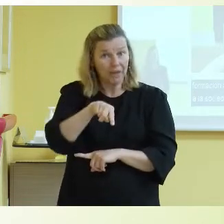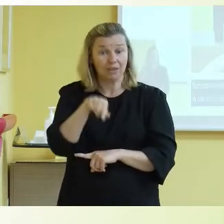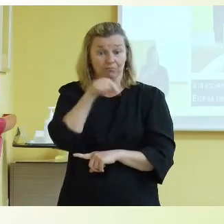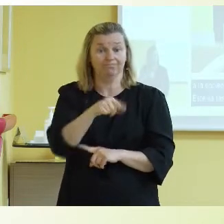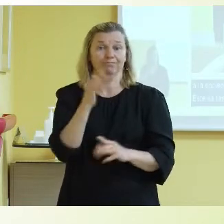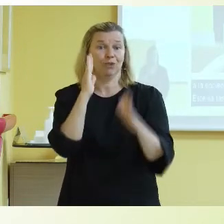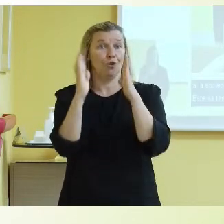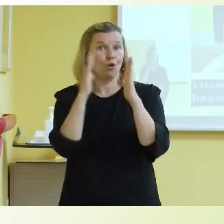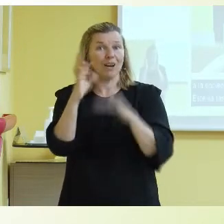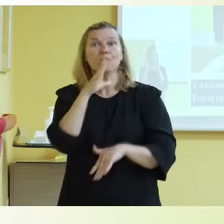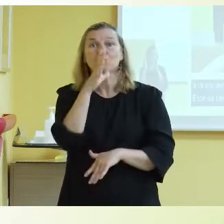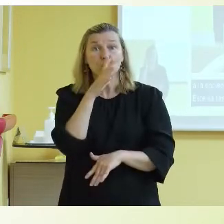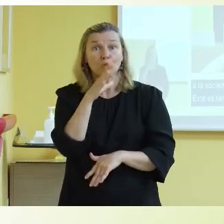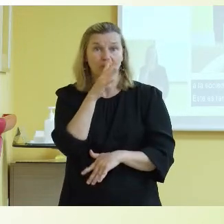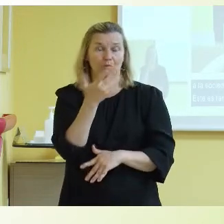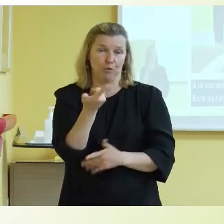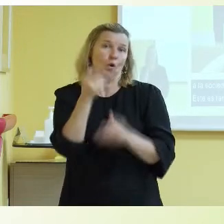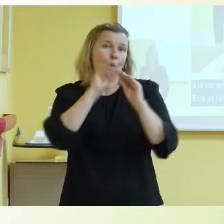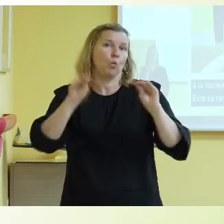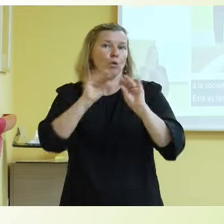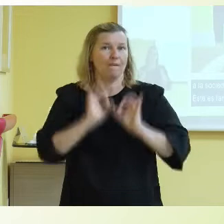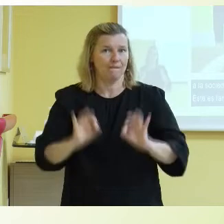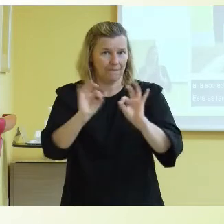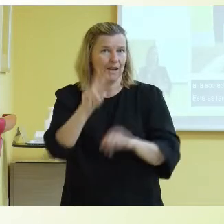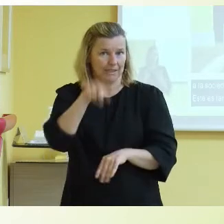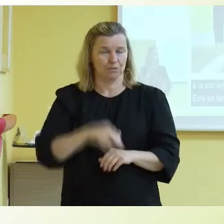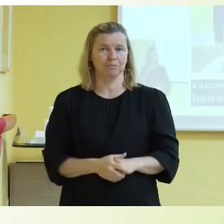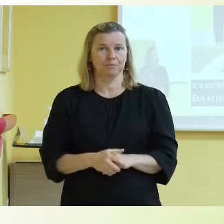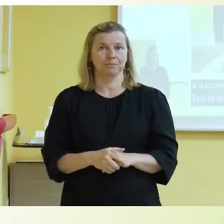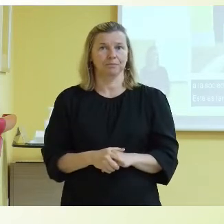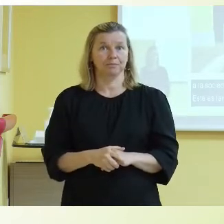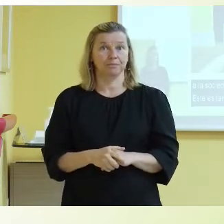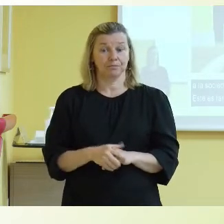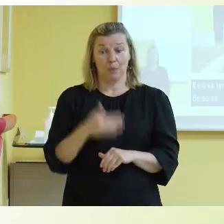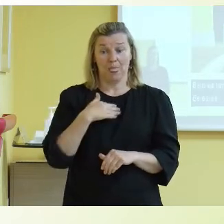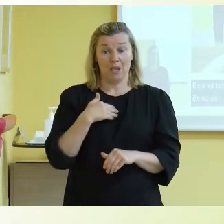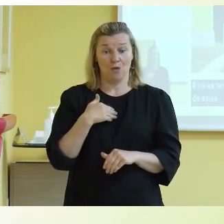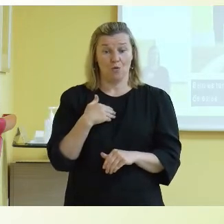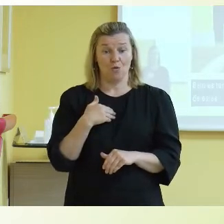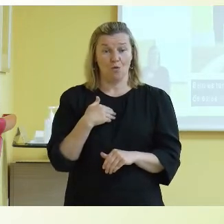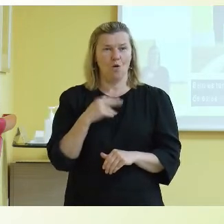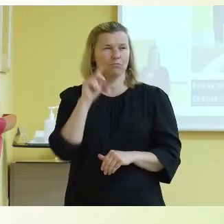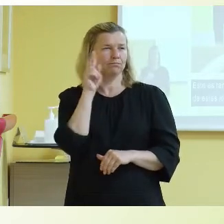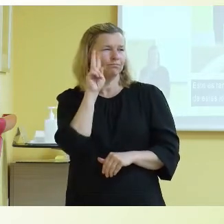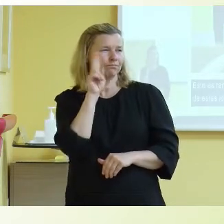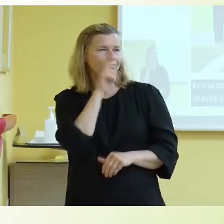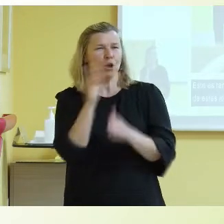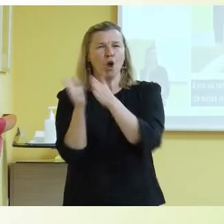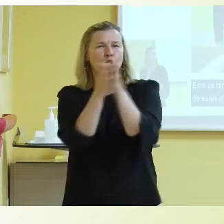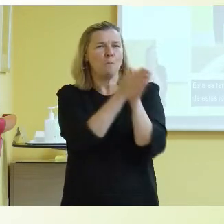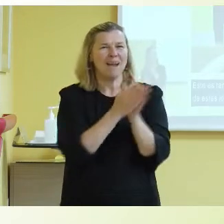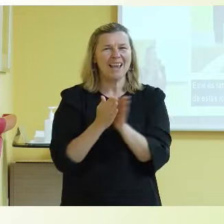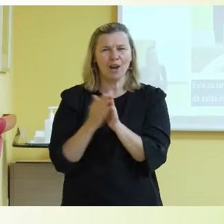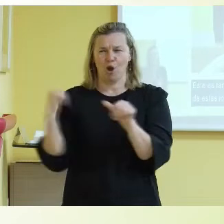jornadas o este curso de formación especializada. Me encuentro aquí a compañeros de trabajo de hace muchos años